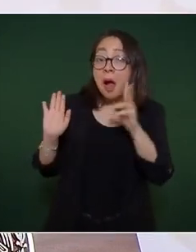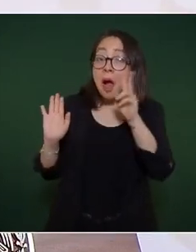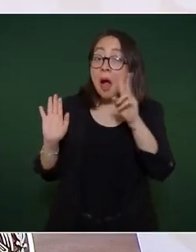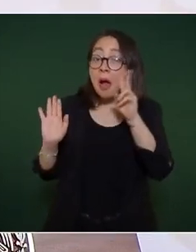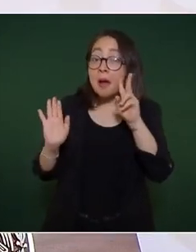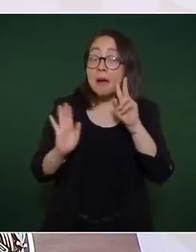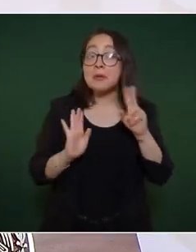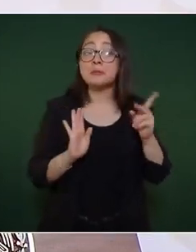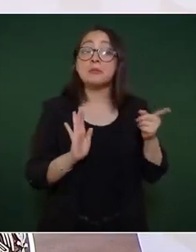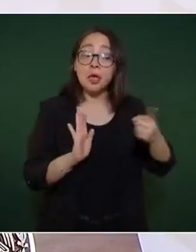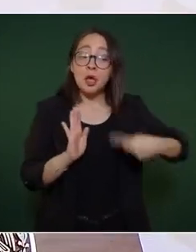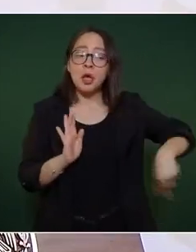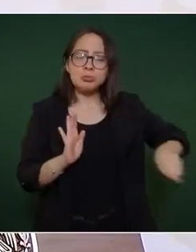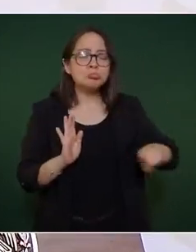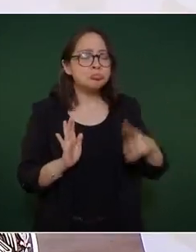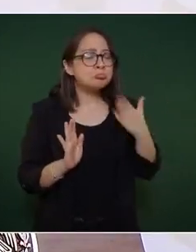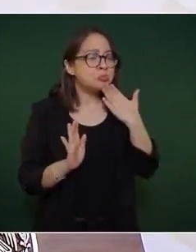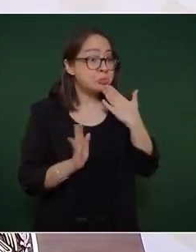ayudando.